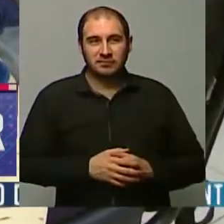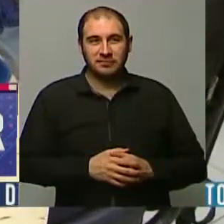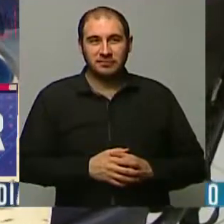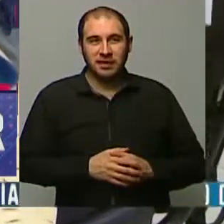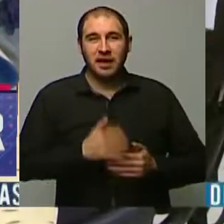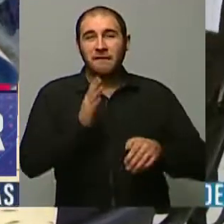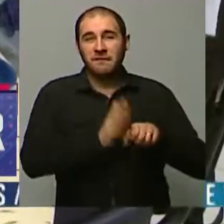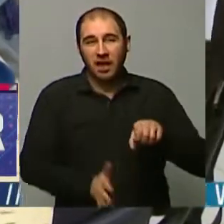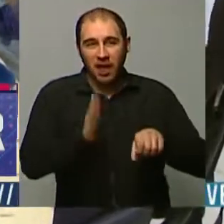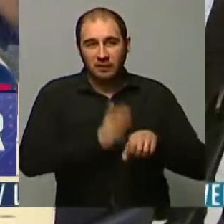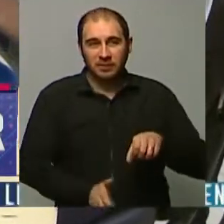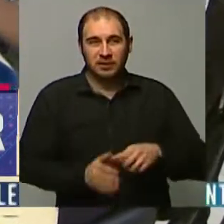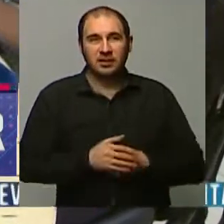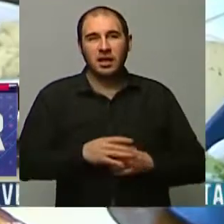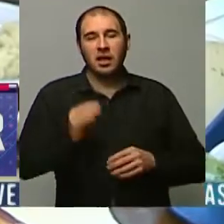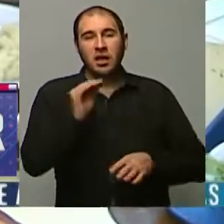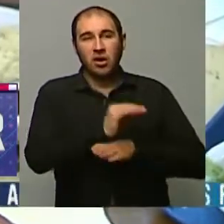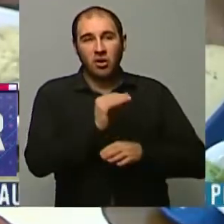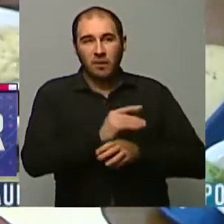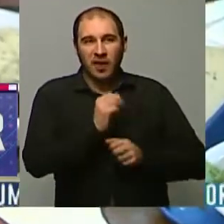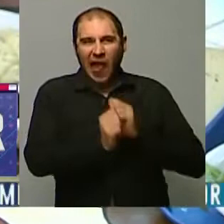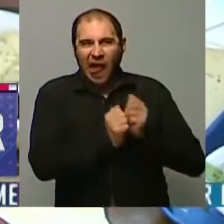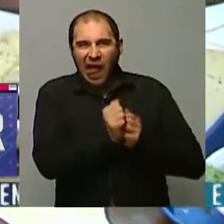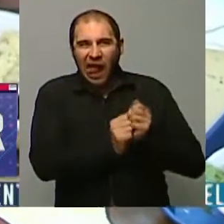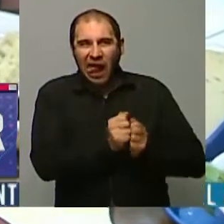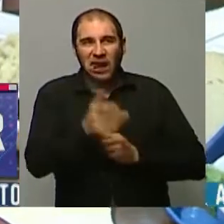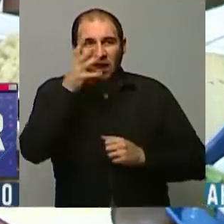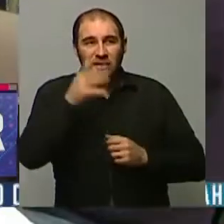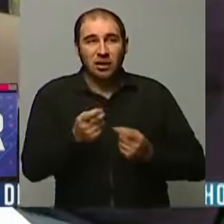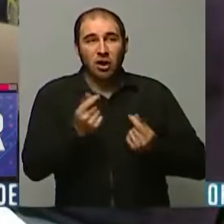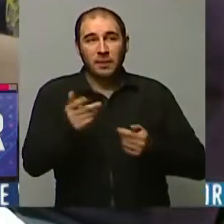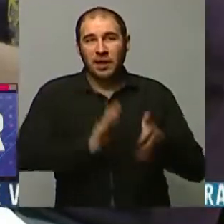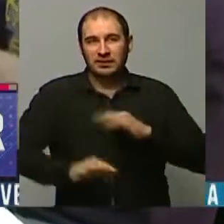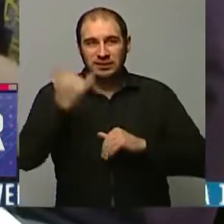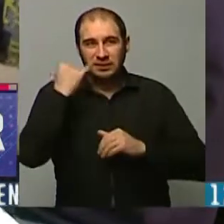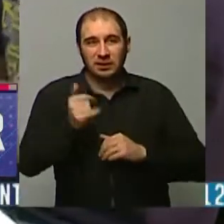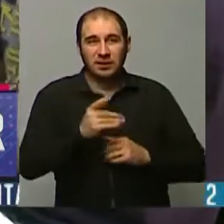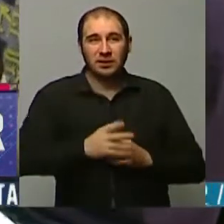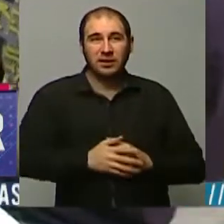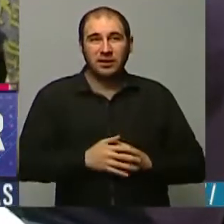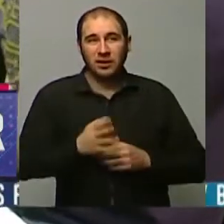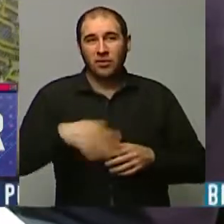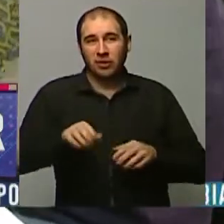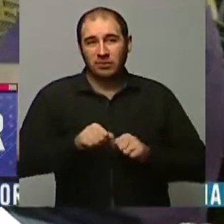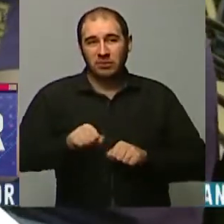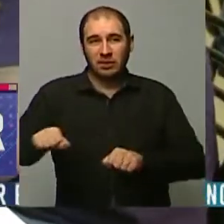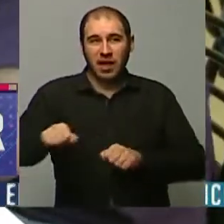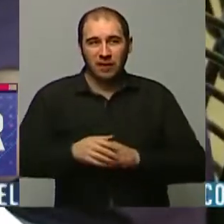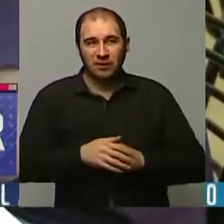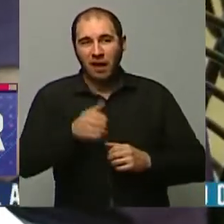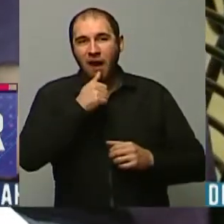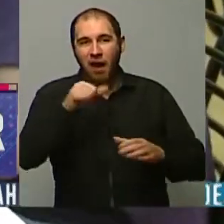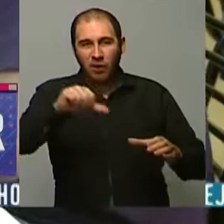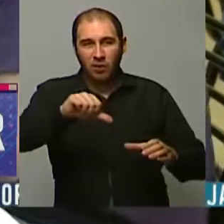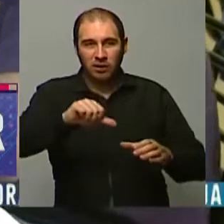los fiambres, los alimentos ultraprocesados que son los que ya compramos hechos en el supermercado, que los hidratamos o